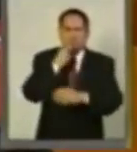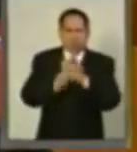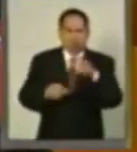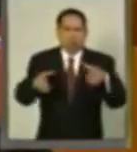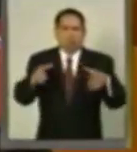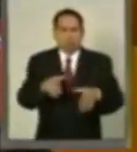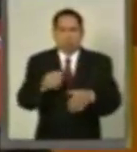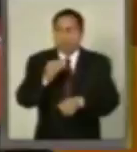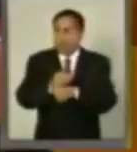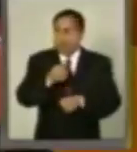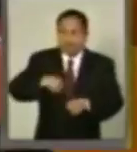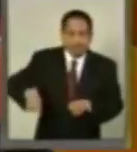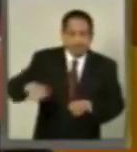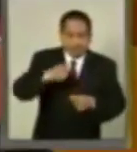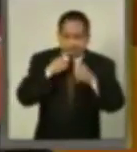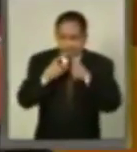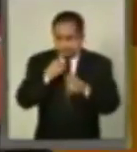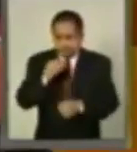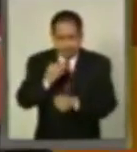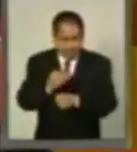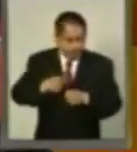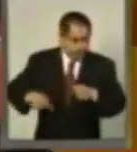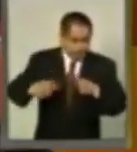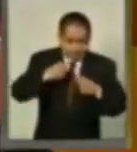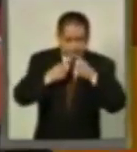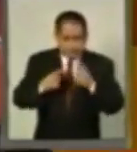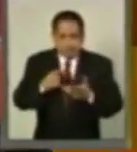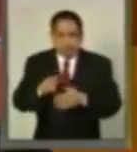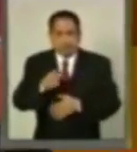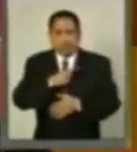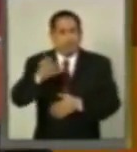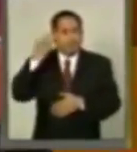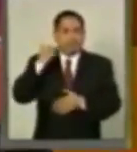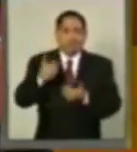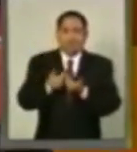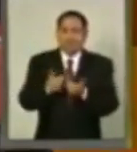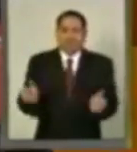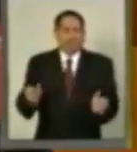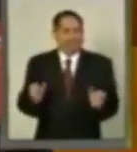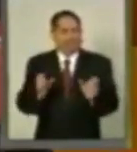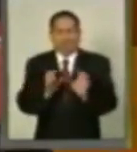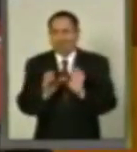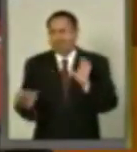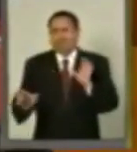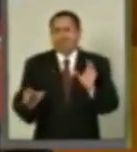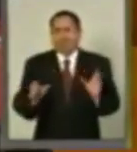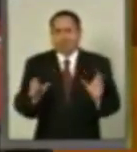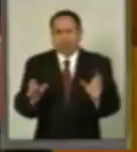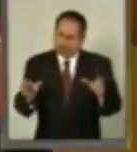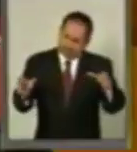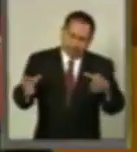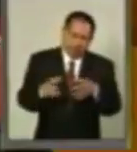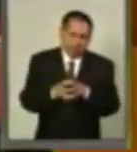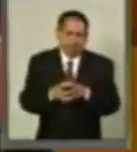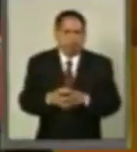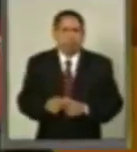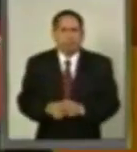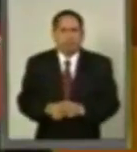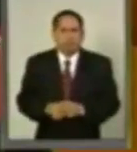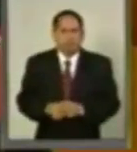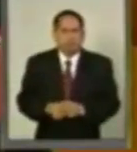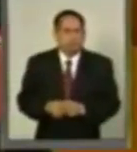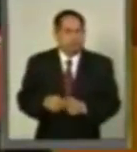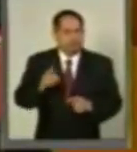aquí lo discutimos y aquí lo debatimos, porque habían quedado totalmente fracturadas. Se hizo